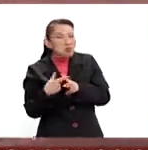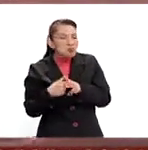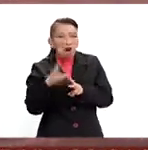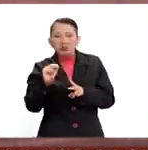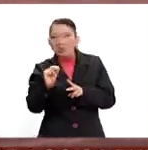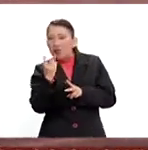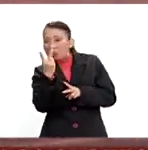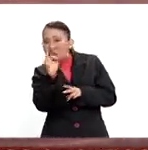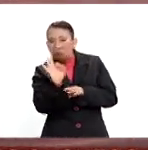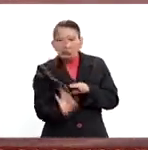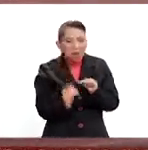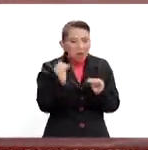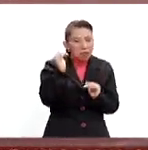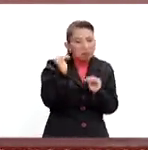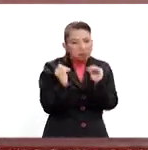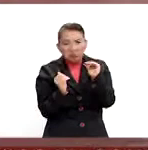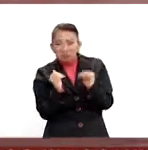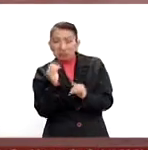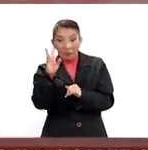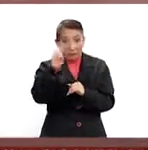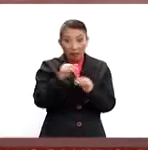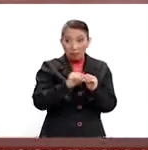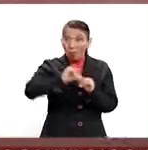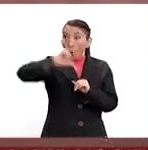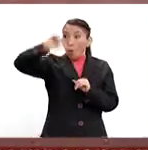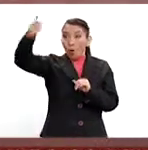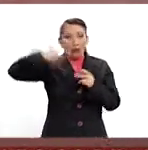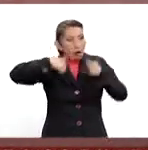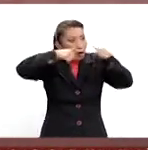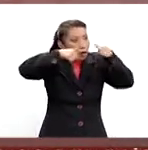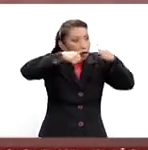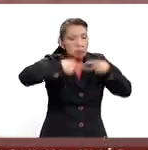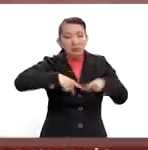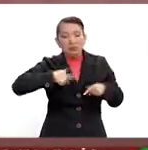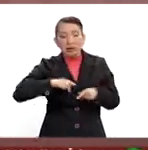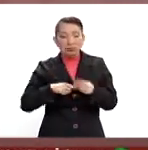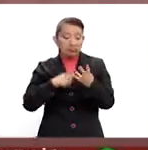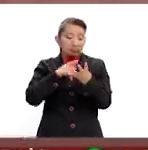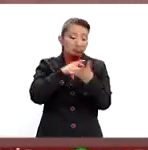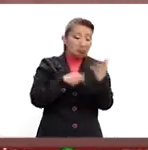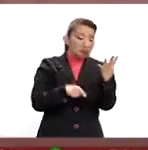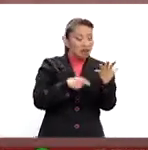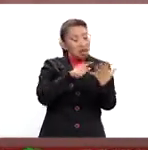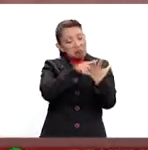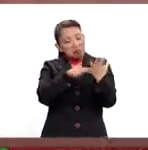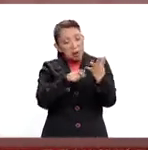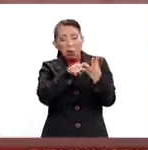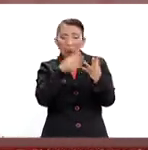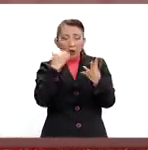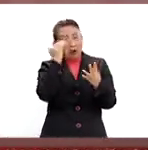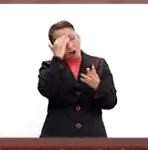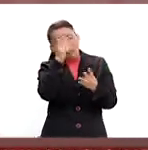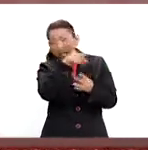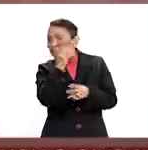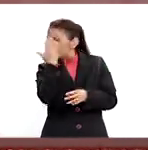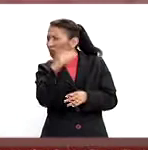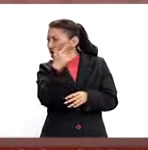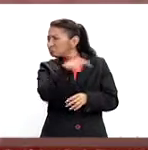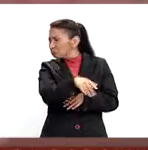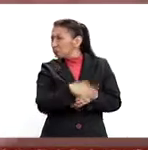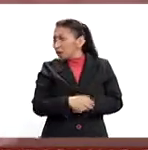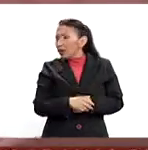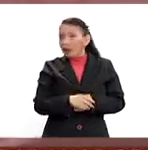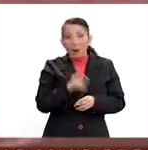es 82%. En realidad, 4 de cada 5 mexicanos lo conoce, pero no ha llegado a los niveles que tiene hoy día